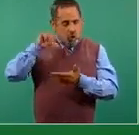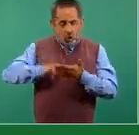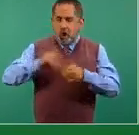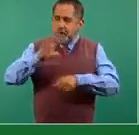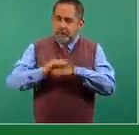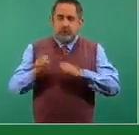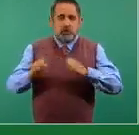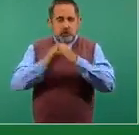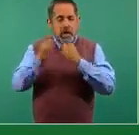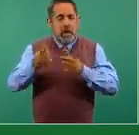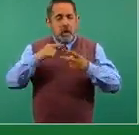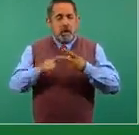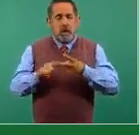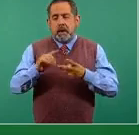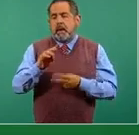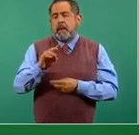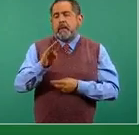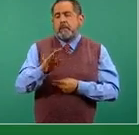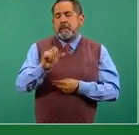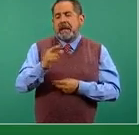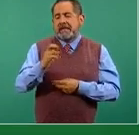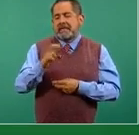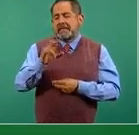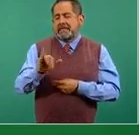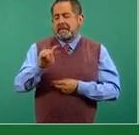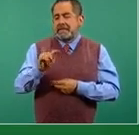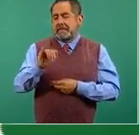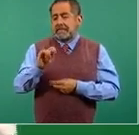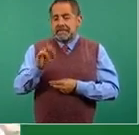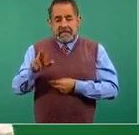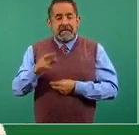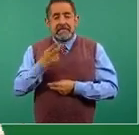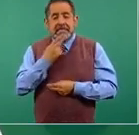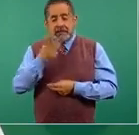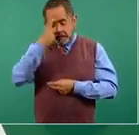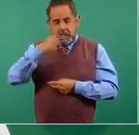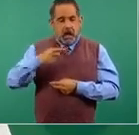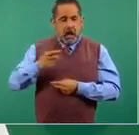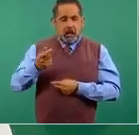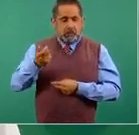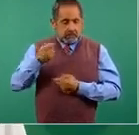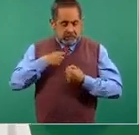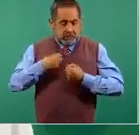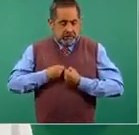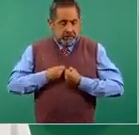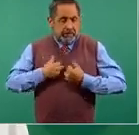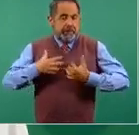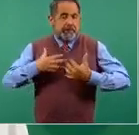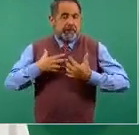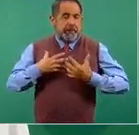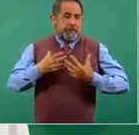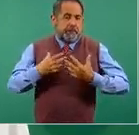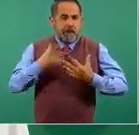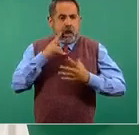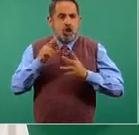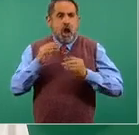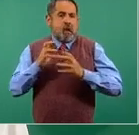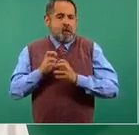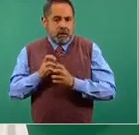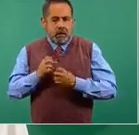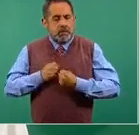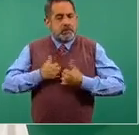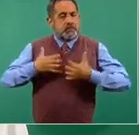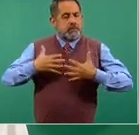ágiles. Ahora está baricitinib, un inhibidor de la Janus quinasa, que ahora